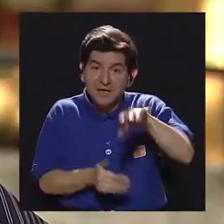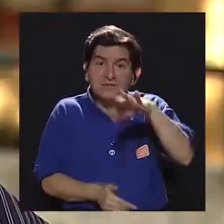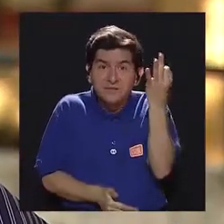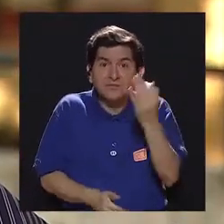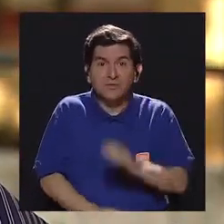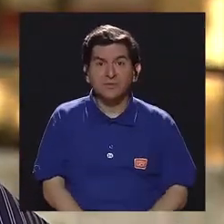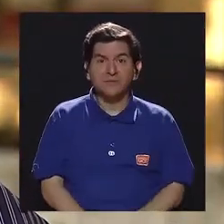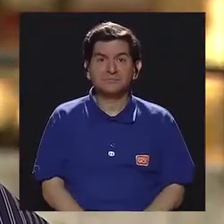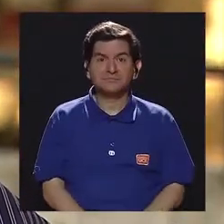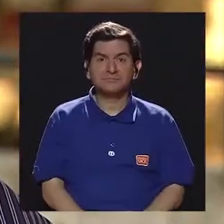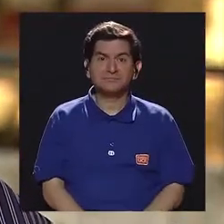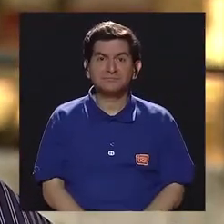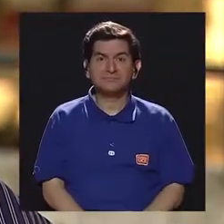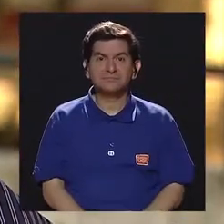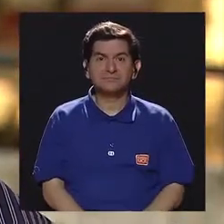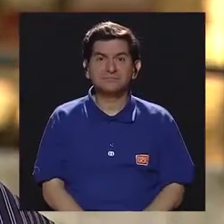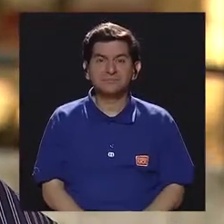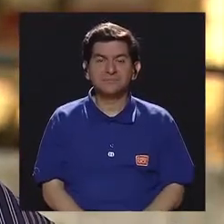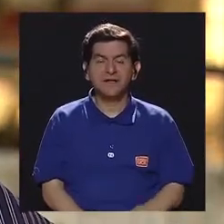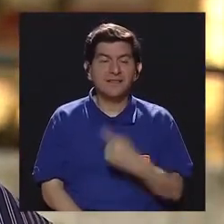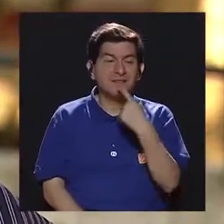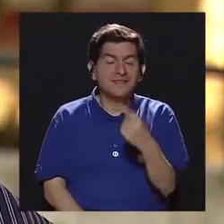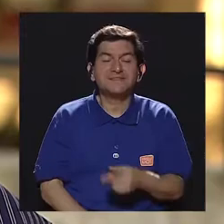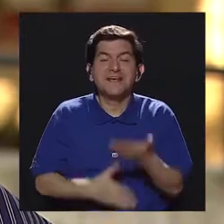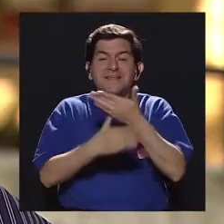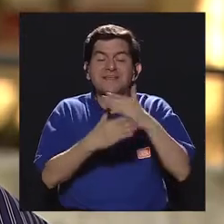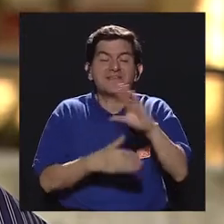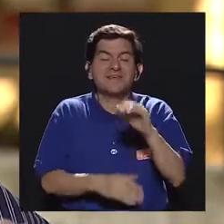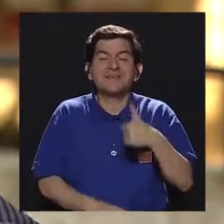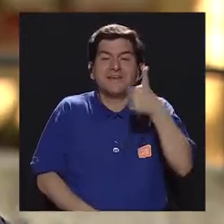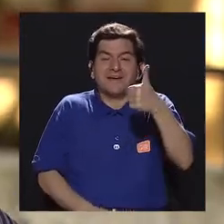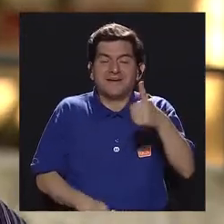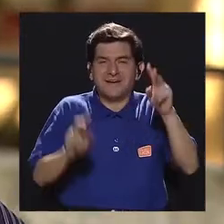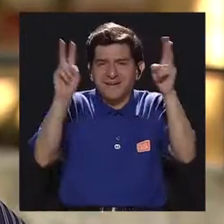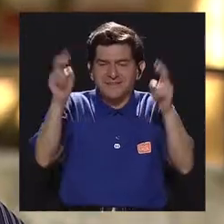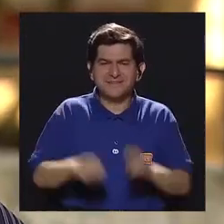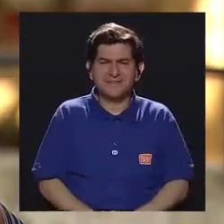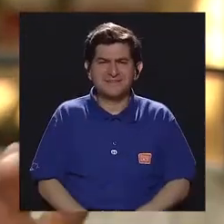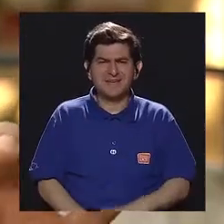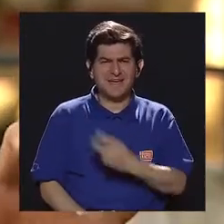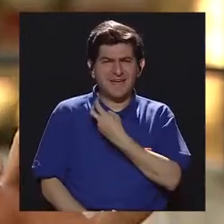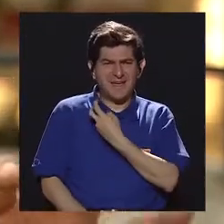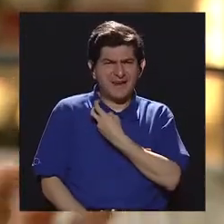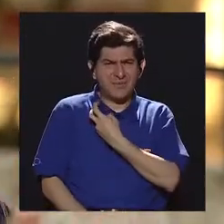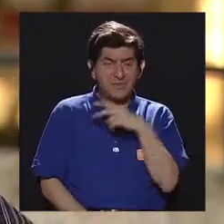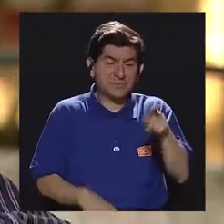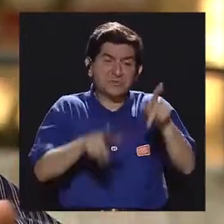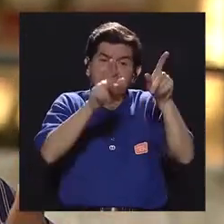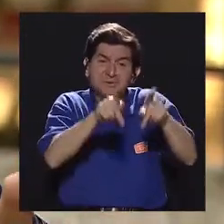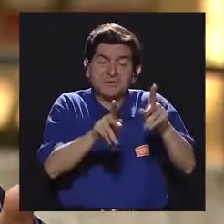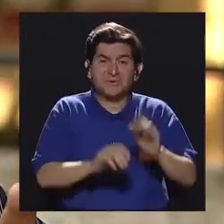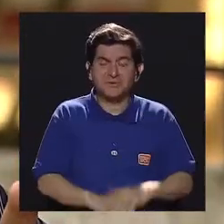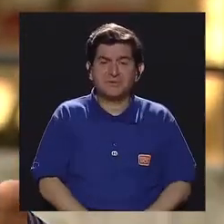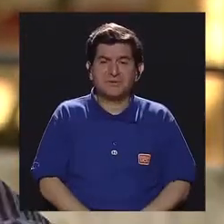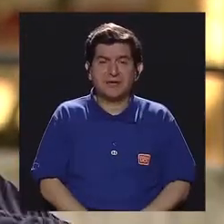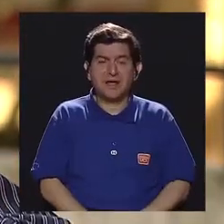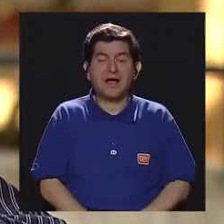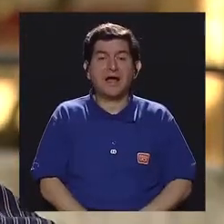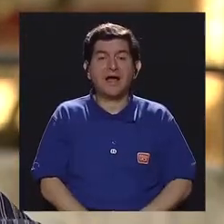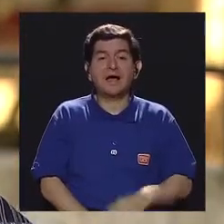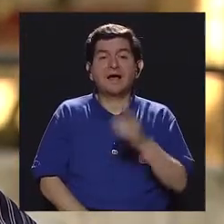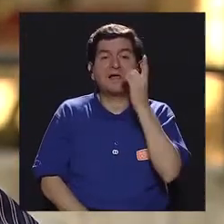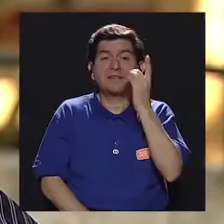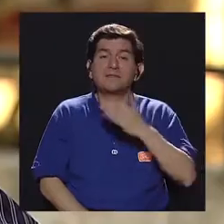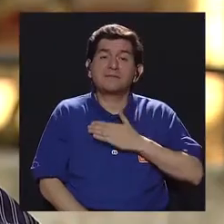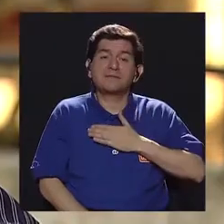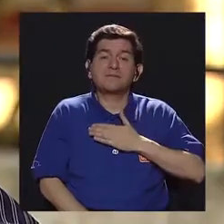la forma de hacerlo, ¿okay? Divide y vencerás. Y además uno tiene la visión, el hueso es del paciente, el diente es